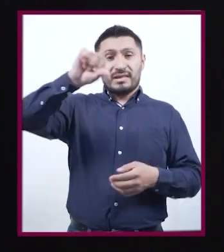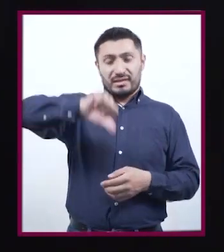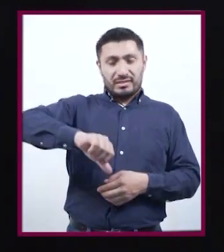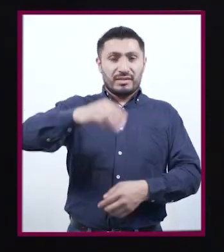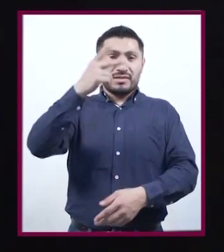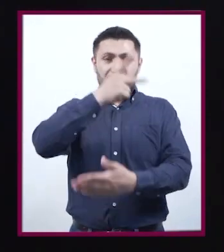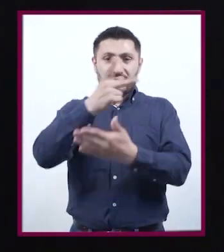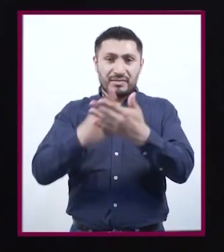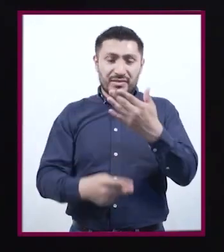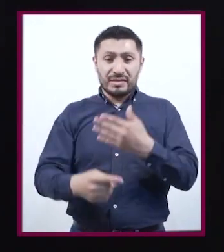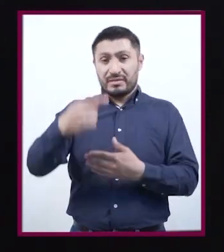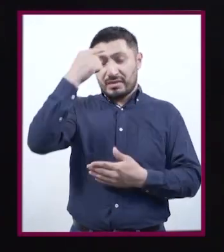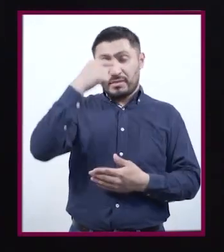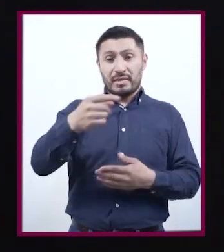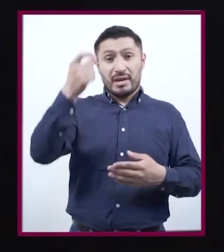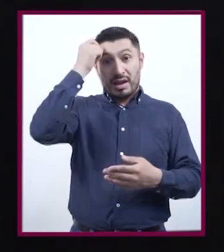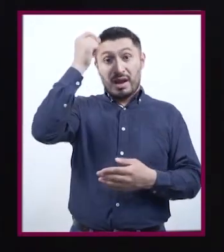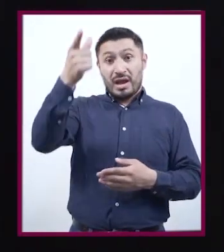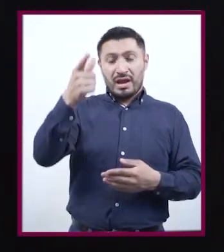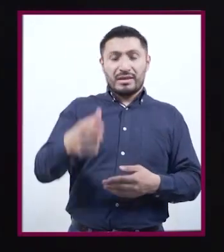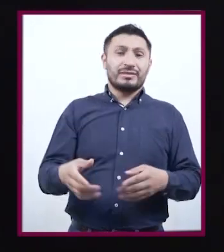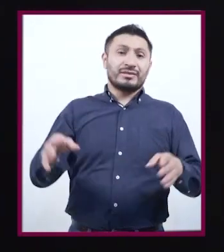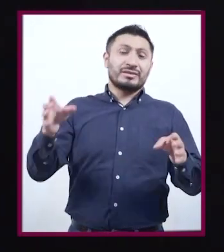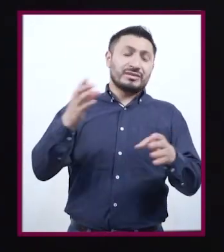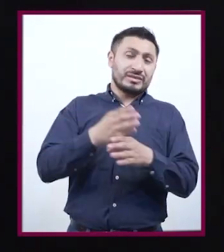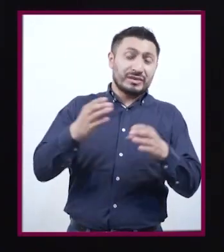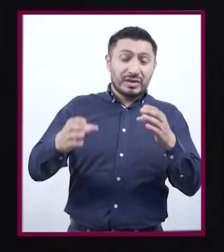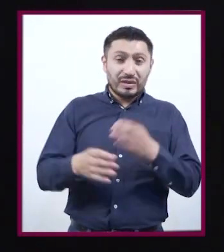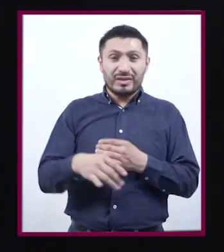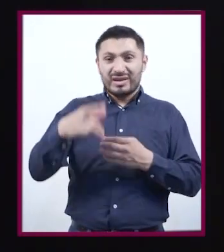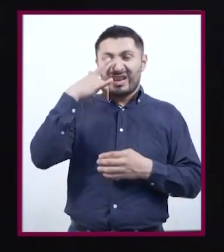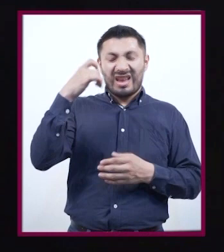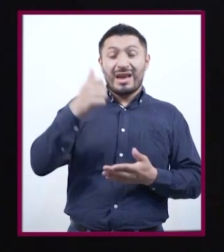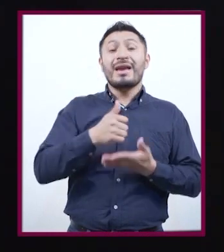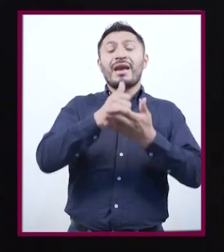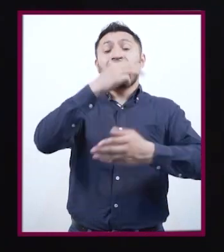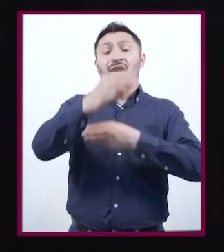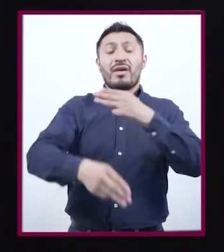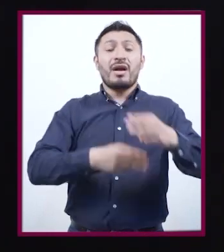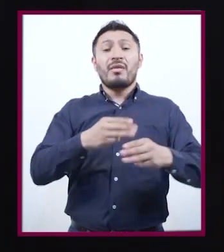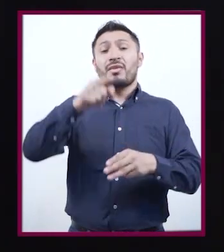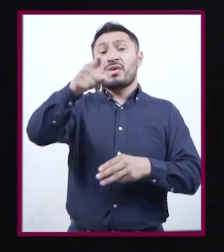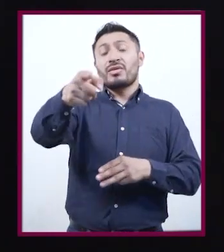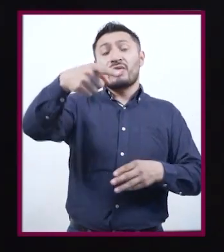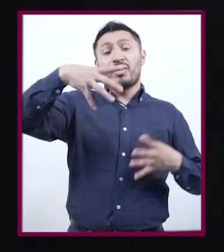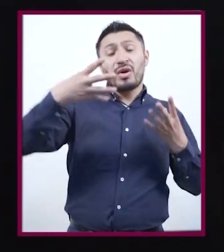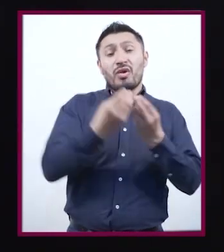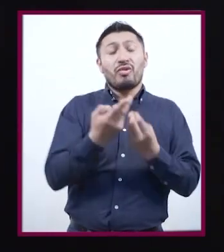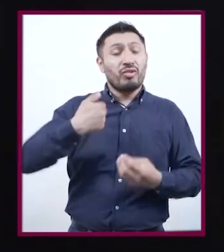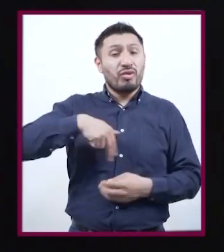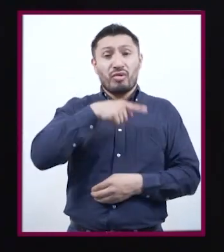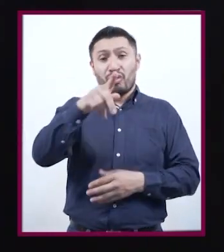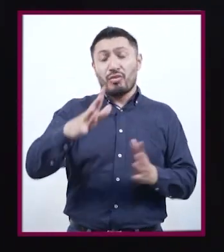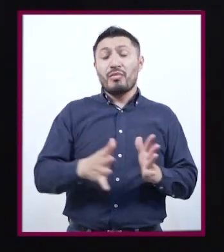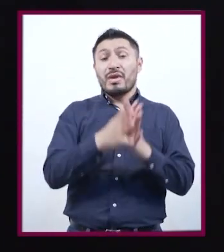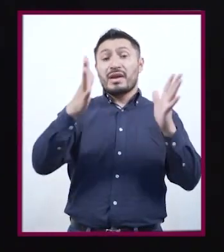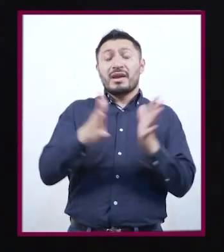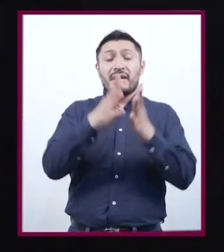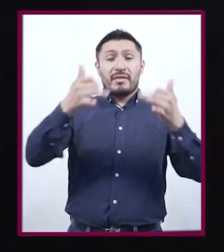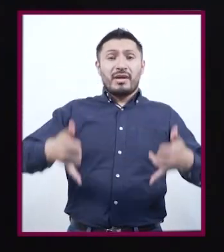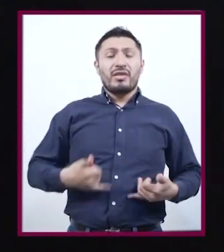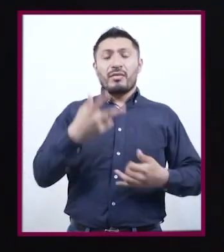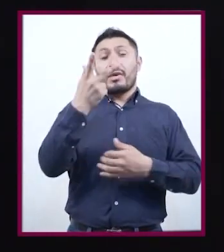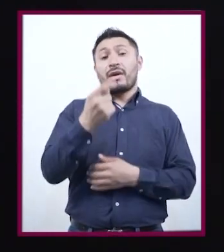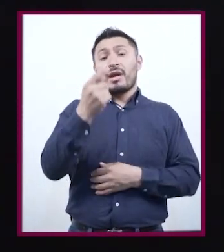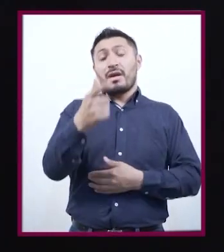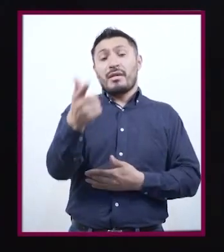por acompañarnos en este programa dedicado a los inventos siniestros que ayudan al mundo. Haz este programa con nosotros y participa con Jóvenes